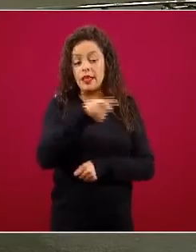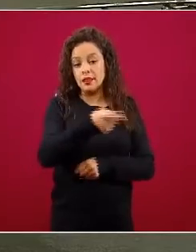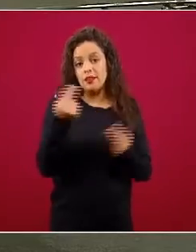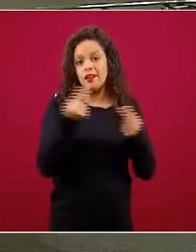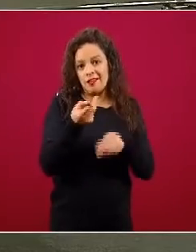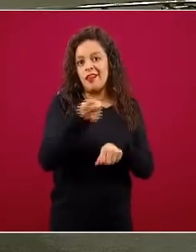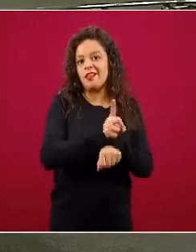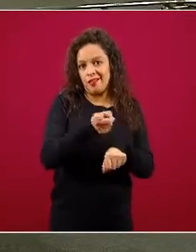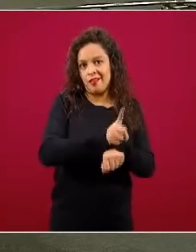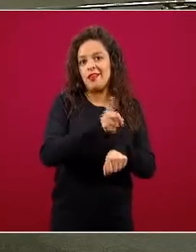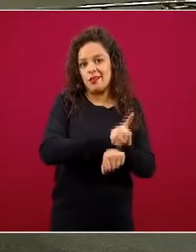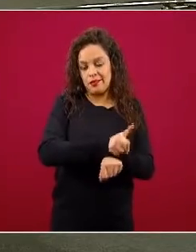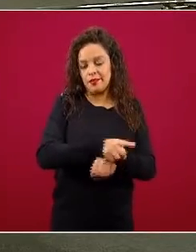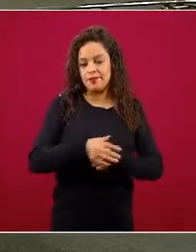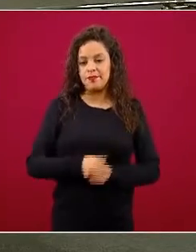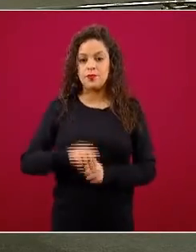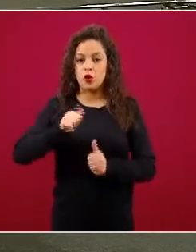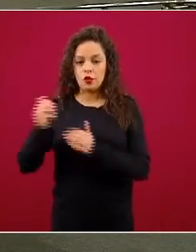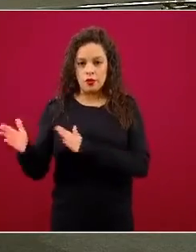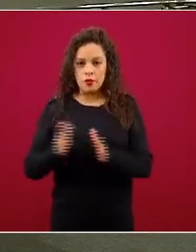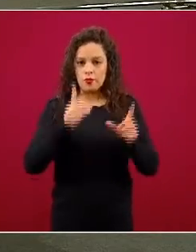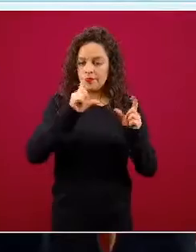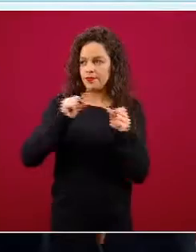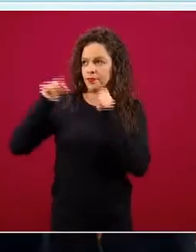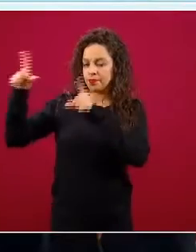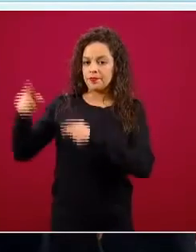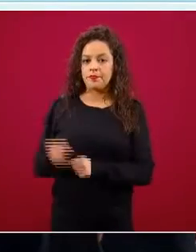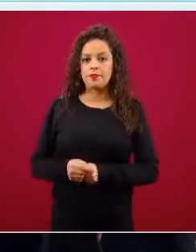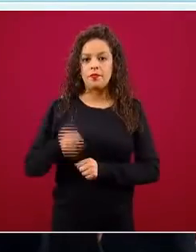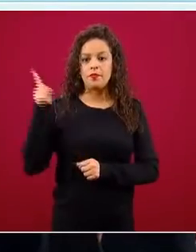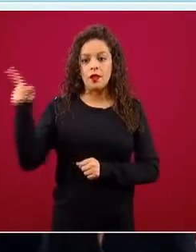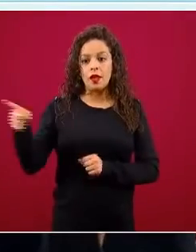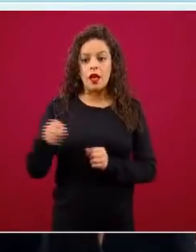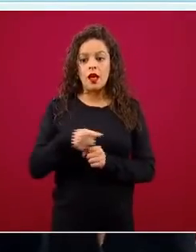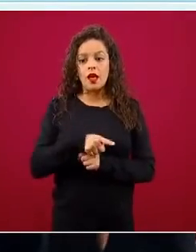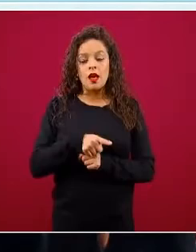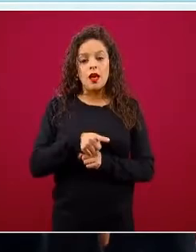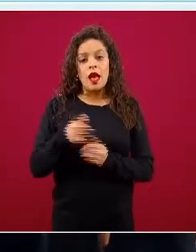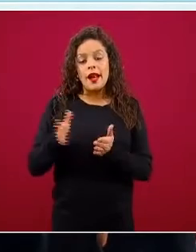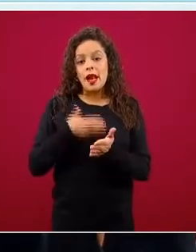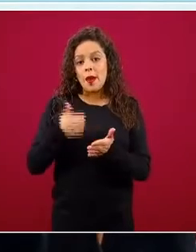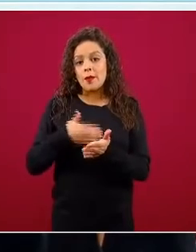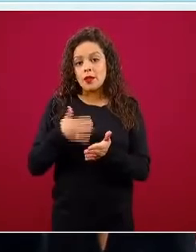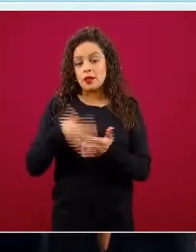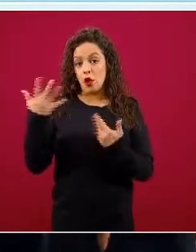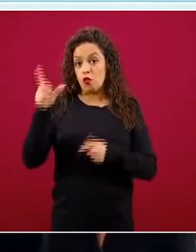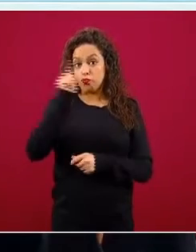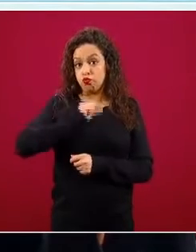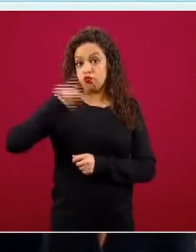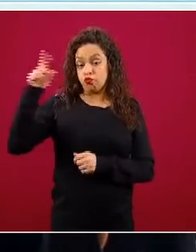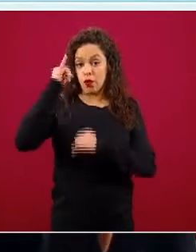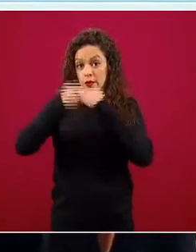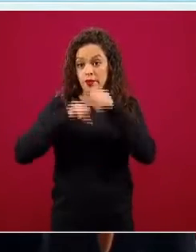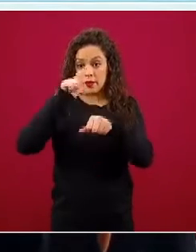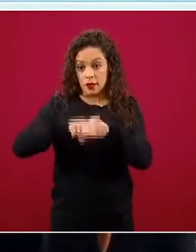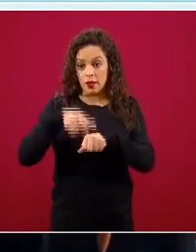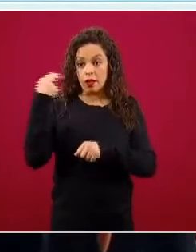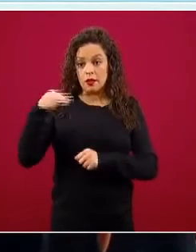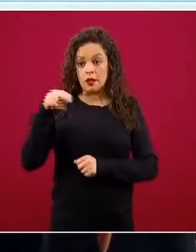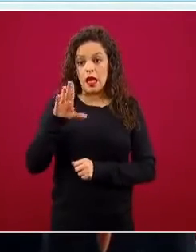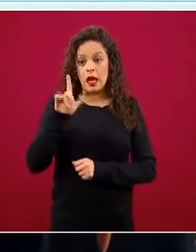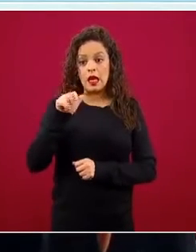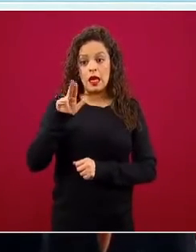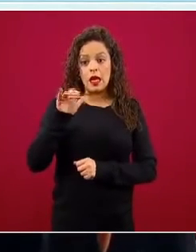Este es un estudio que se publicó en una revista muy prestigiada, internacional, se llama Clinical Infectious